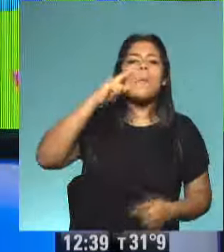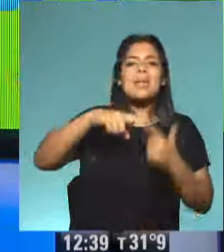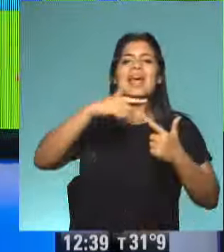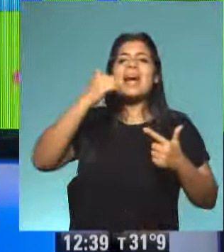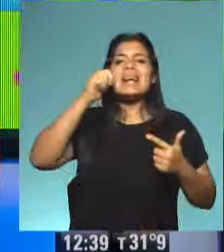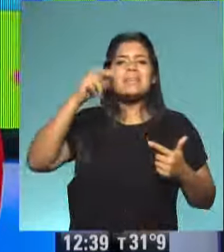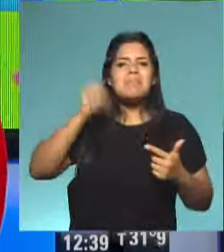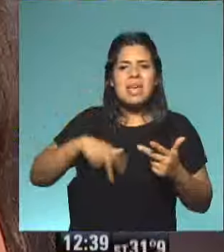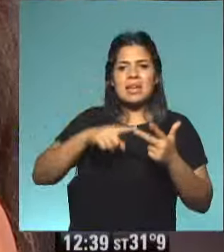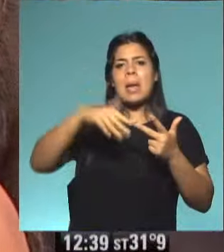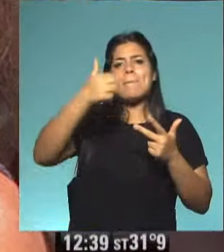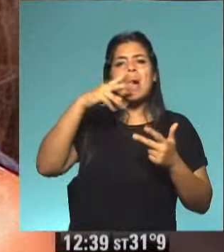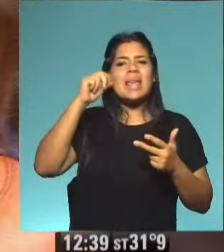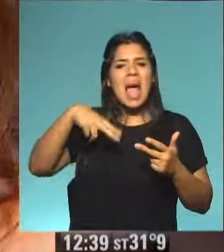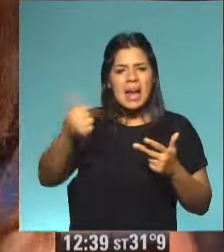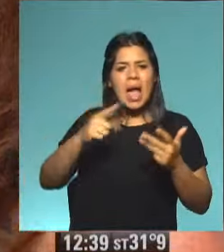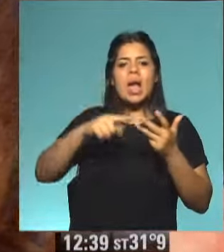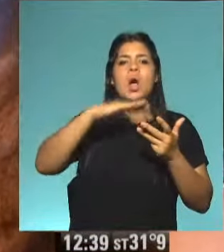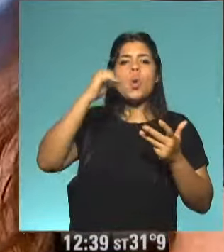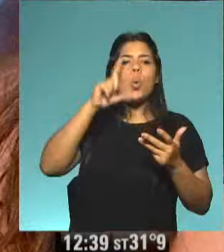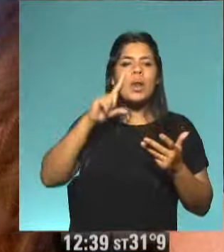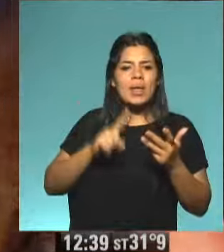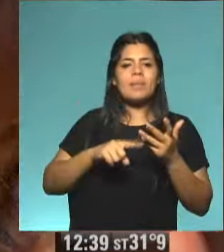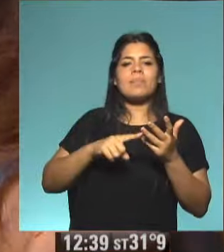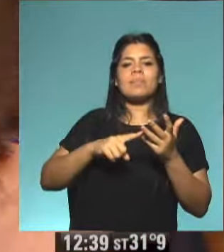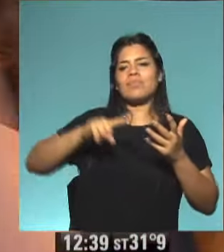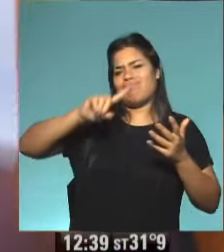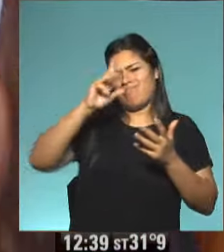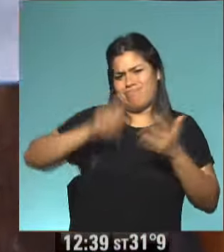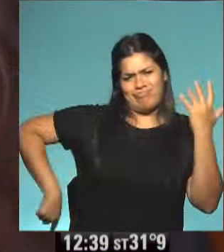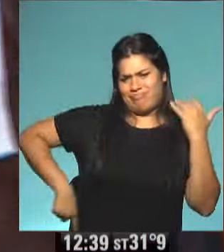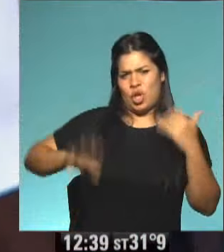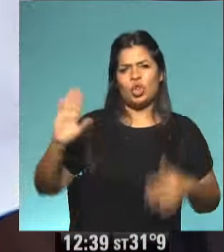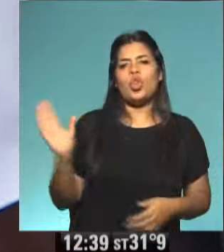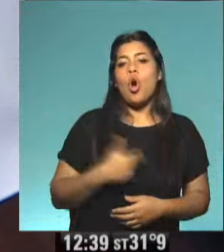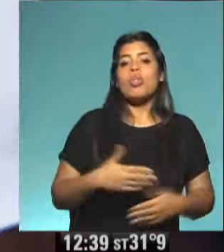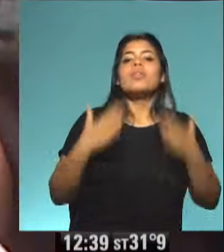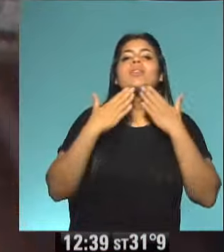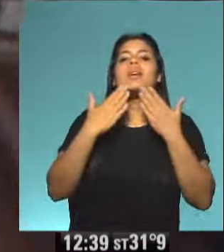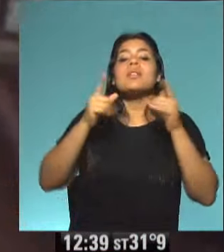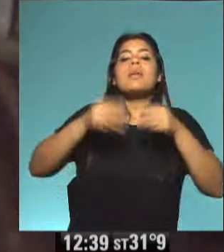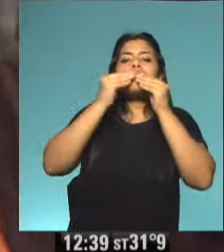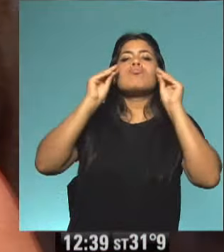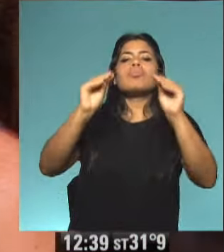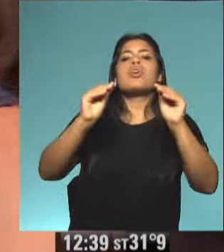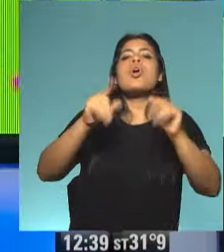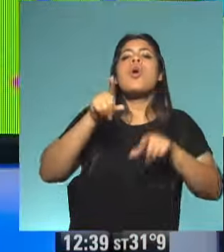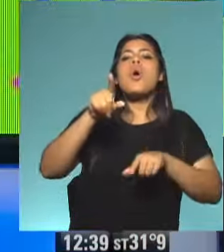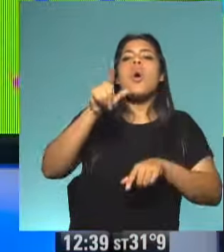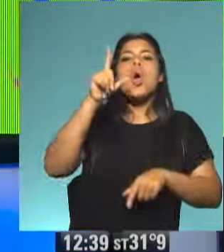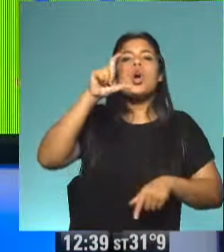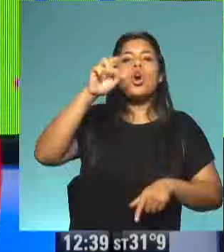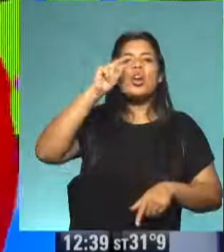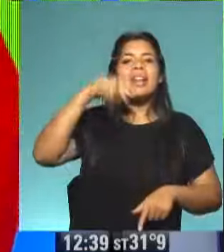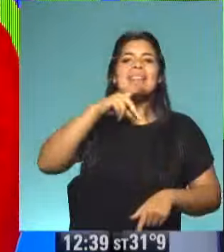Jazmín, Mariana. Juli, Marina, a todos, Juli. Muchas gracias. Le mandamos un beso al Correntino también.